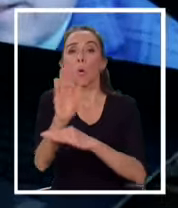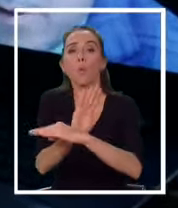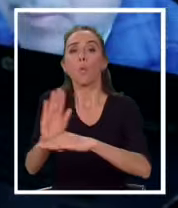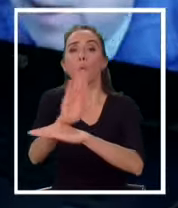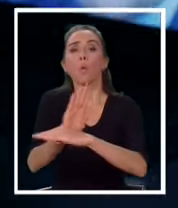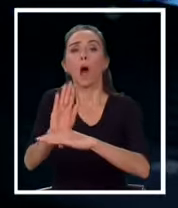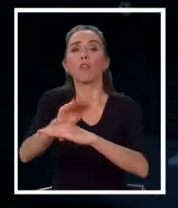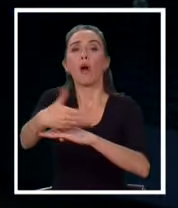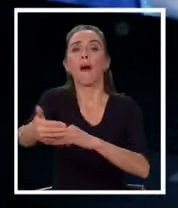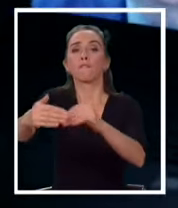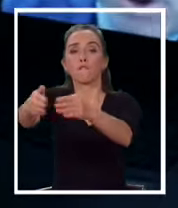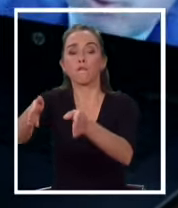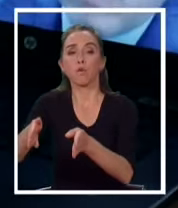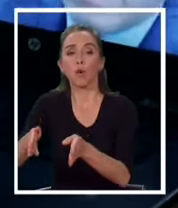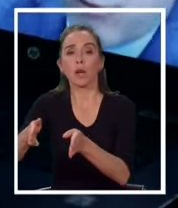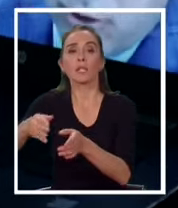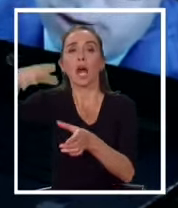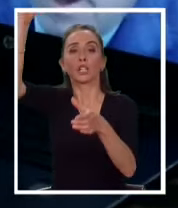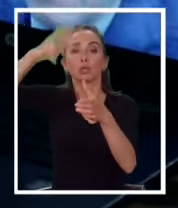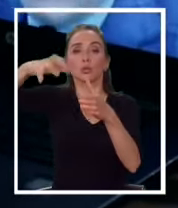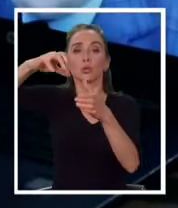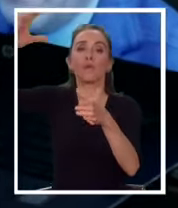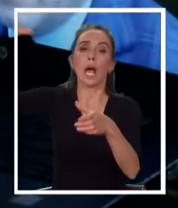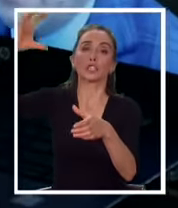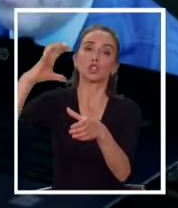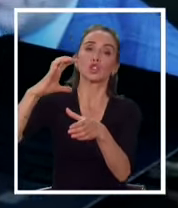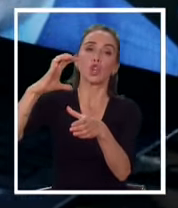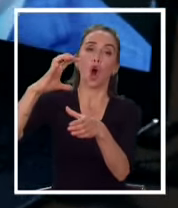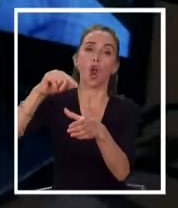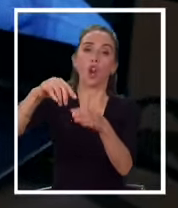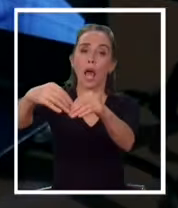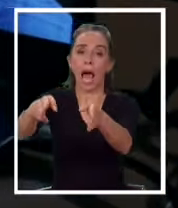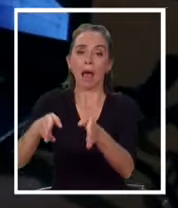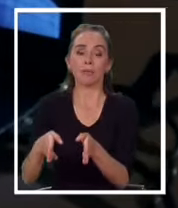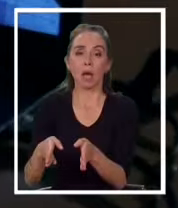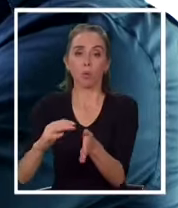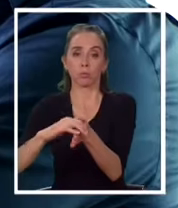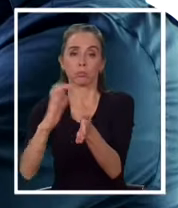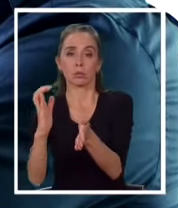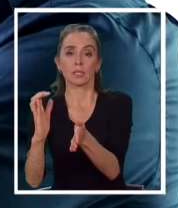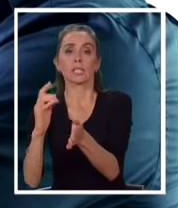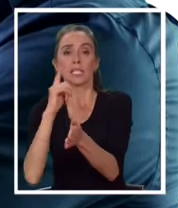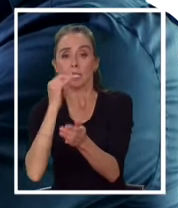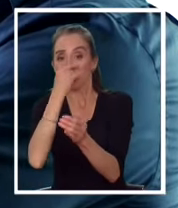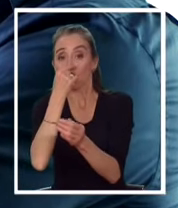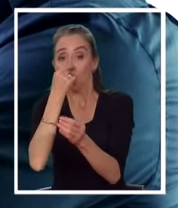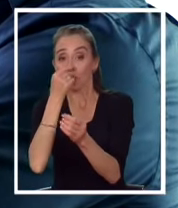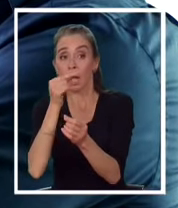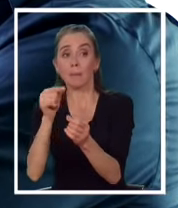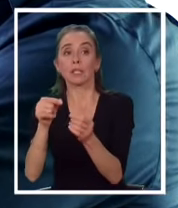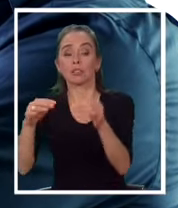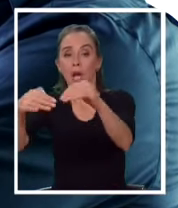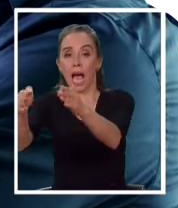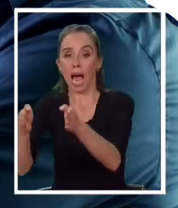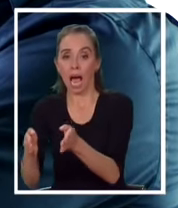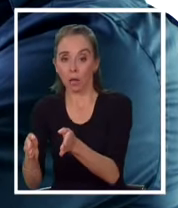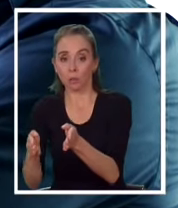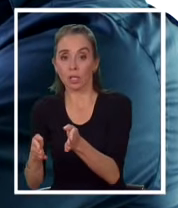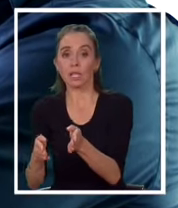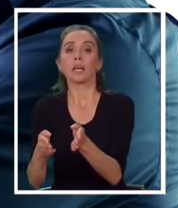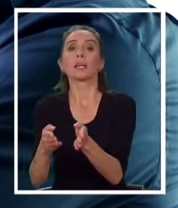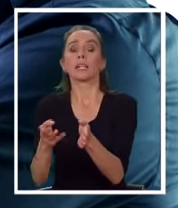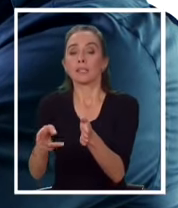pueden estar a la intemperie bajo el efecto de la lluvia, el sol. Ahí tenemos contaminantes provenientes del propio ataúd y del material con